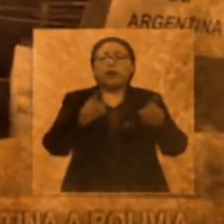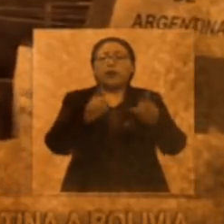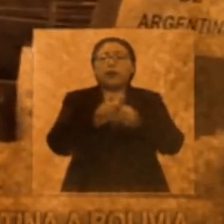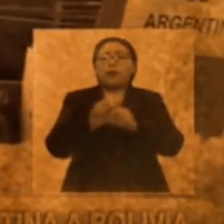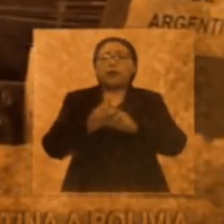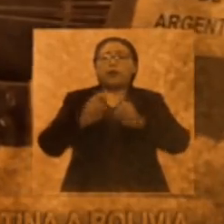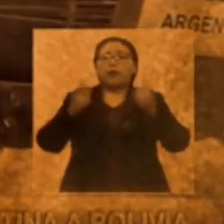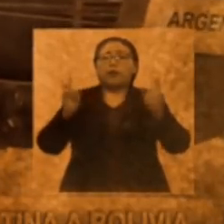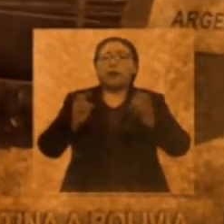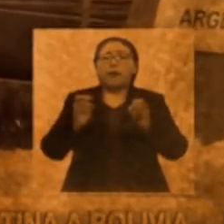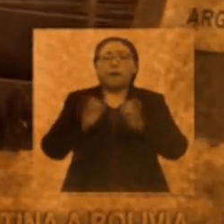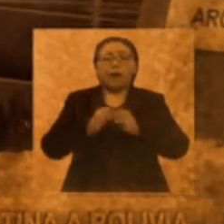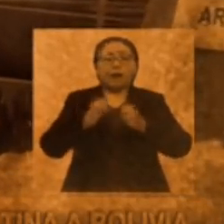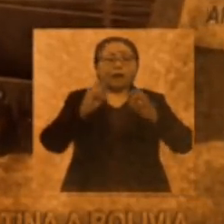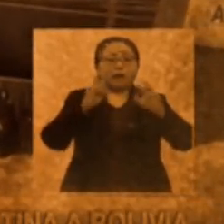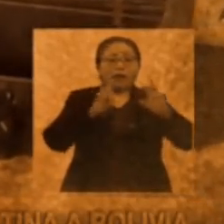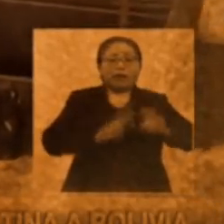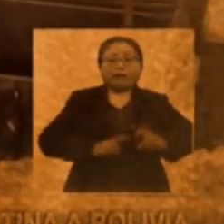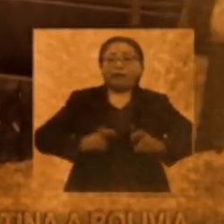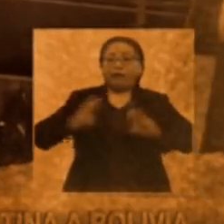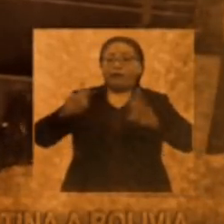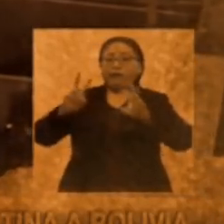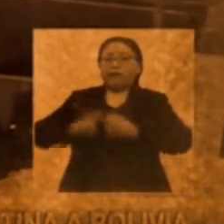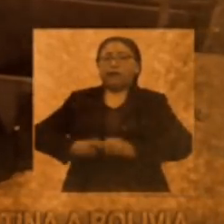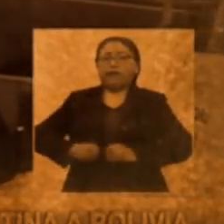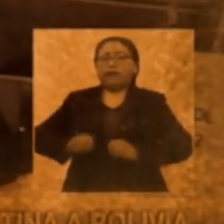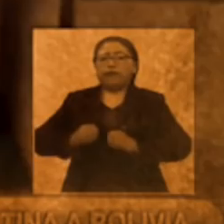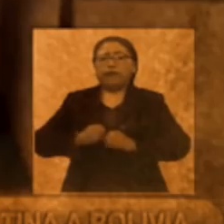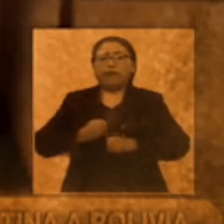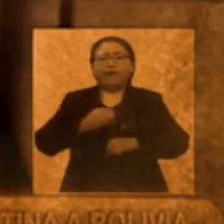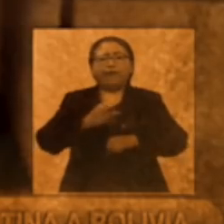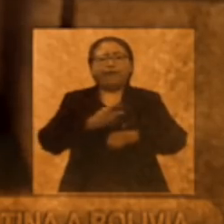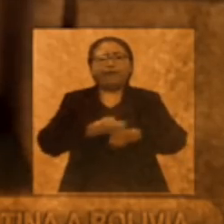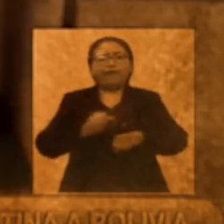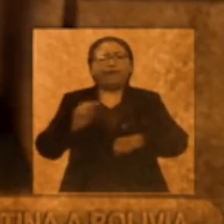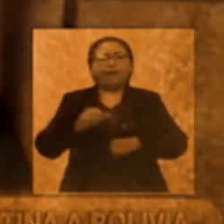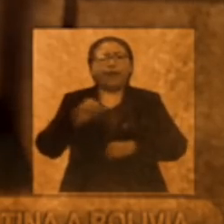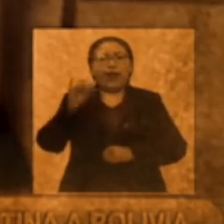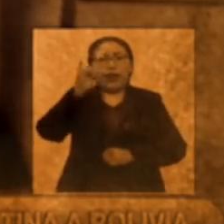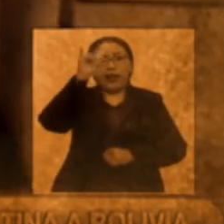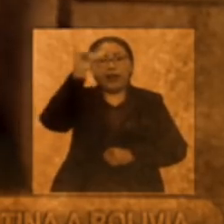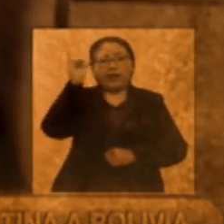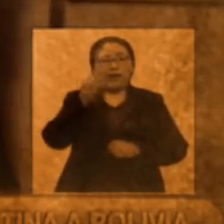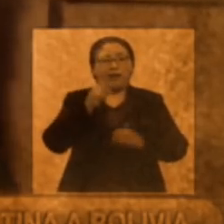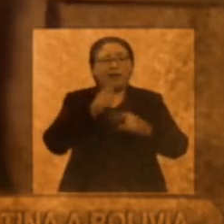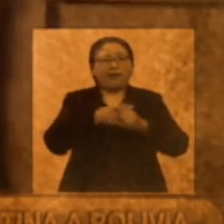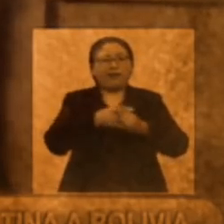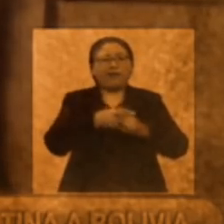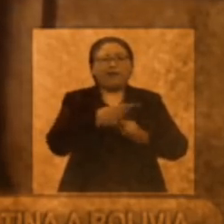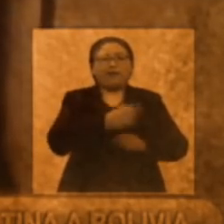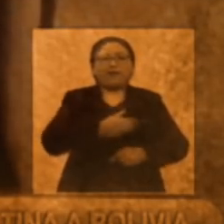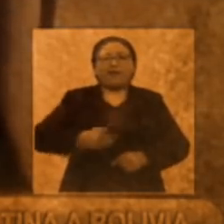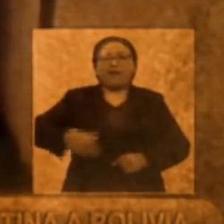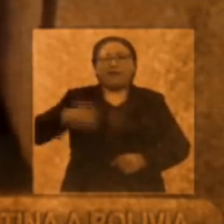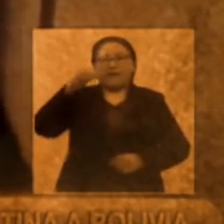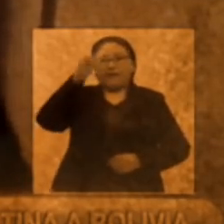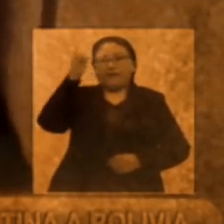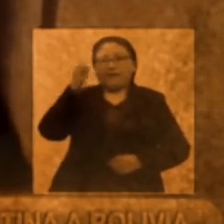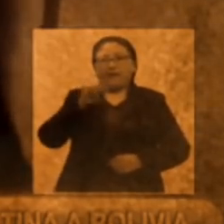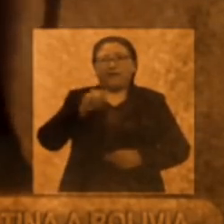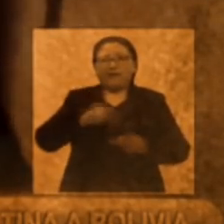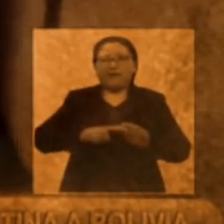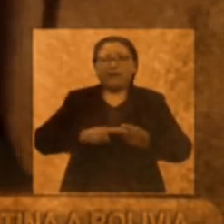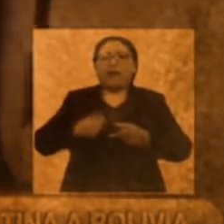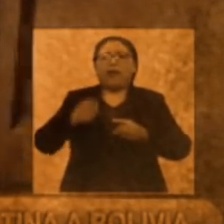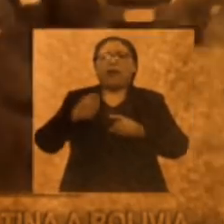de agentes químicos contra disturbios. En razón que se les está acabando su stock, reportó Telam según surge de la denuncia. El